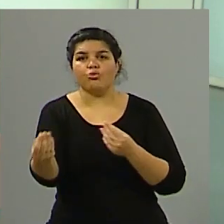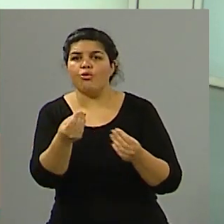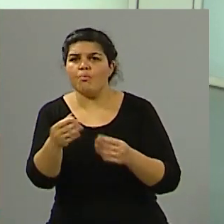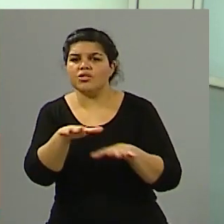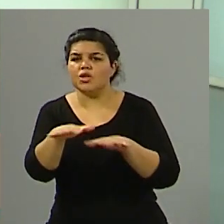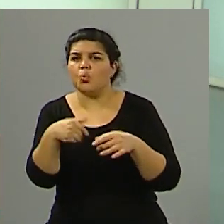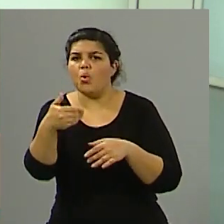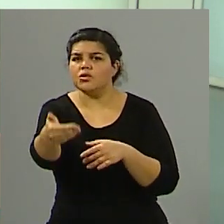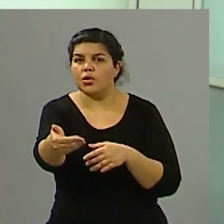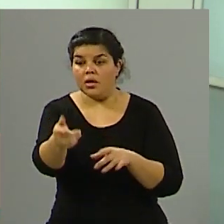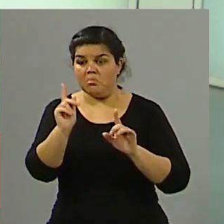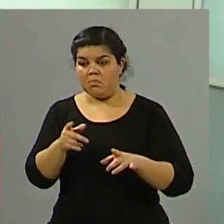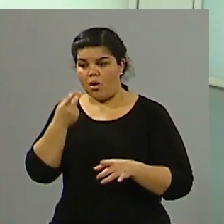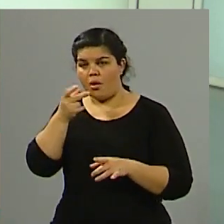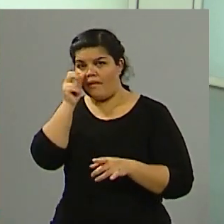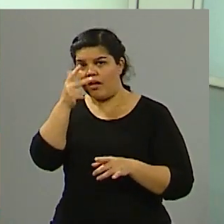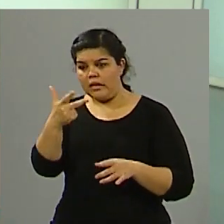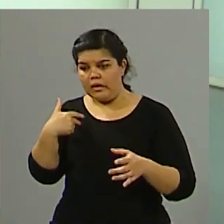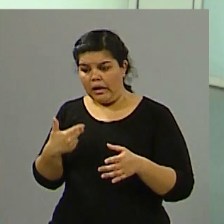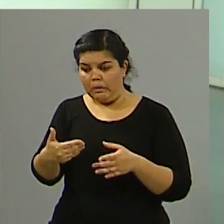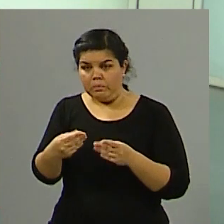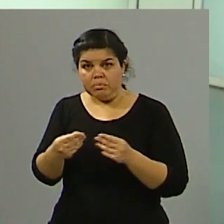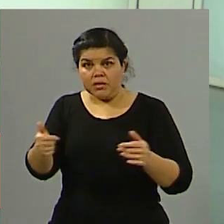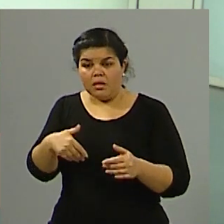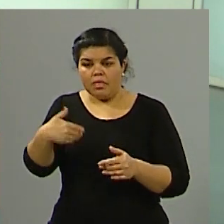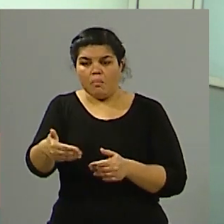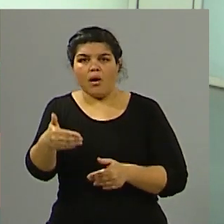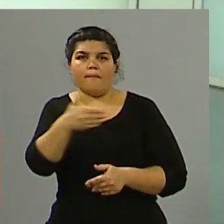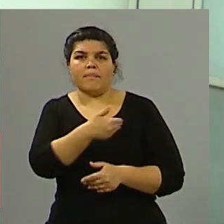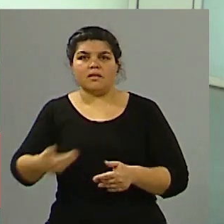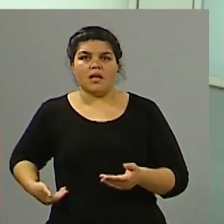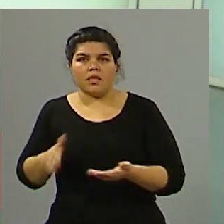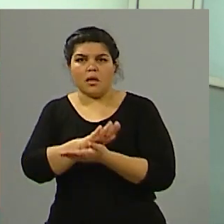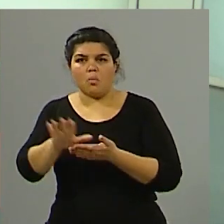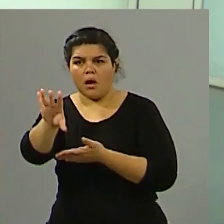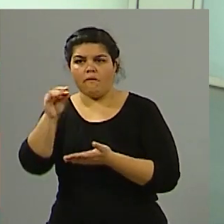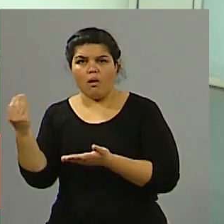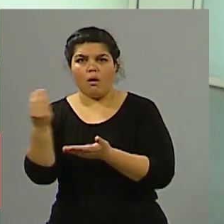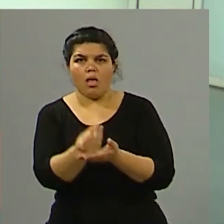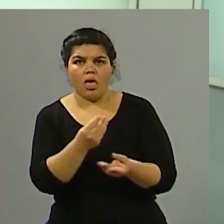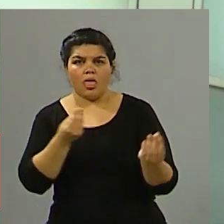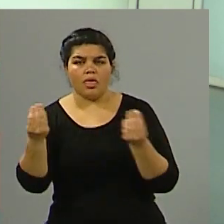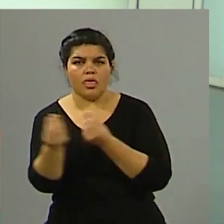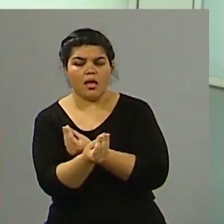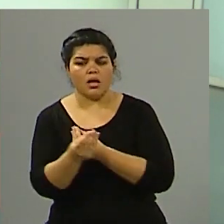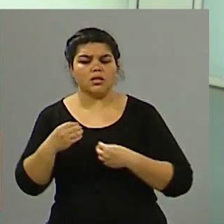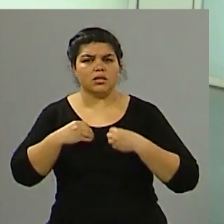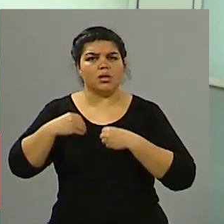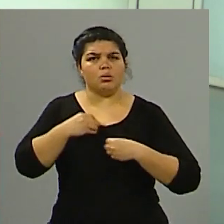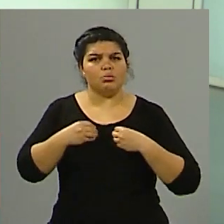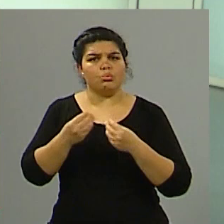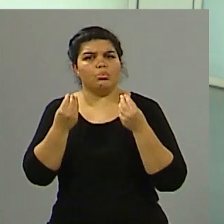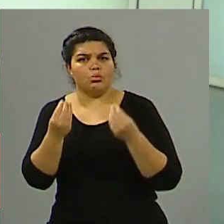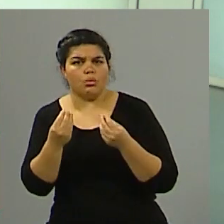cuando falta nada también para que elijamos un nuevo presidente. ¿Cuál es la perspectiva? ¿Qué ha pasado con